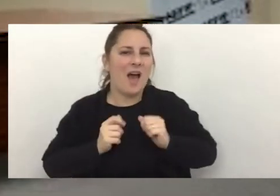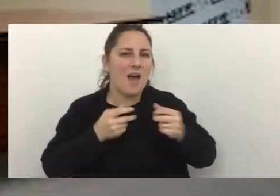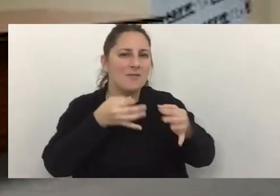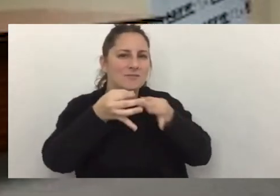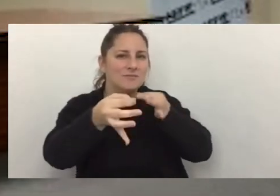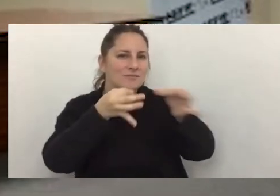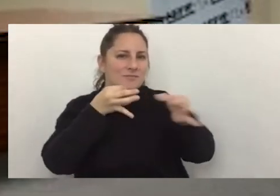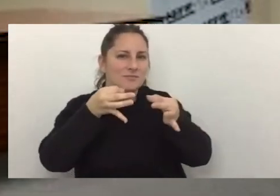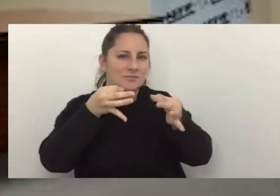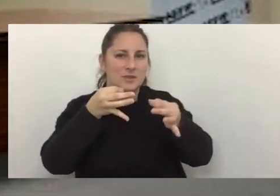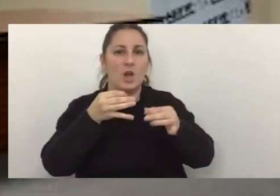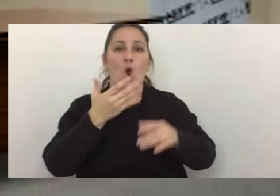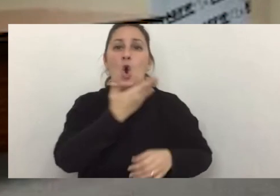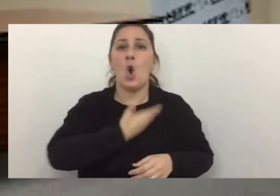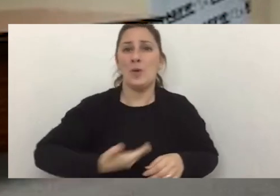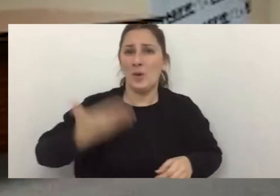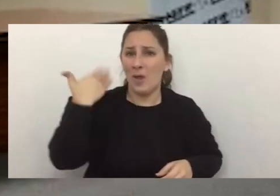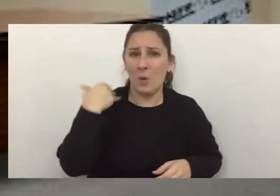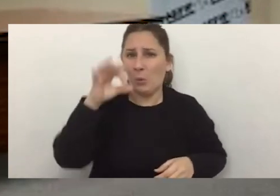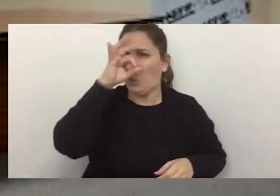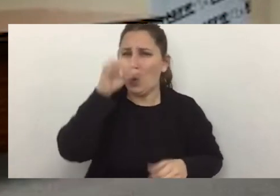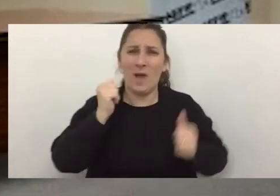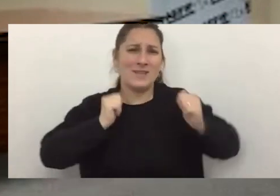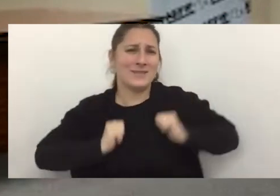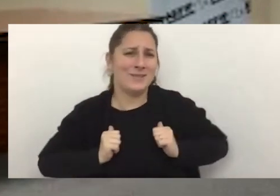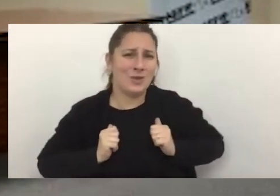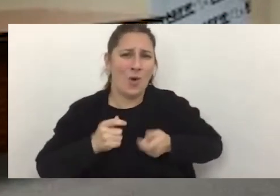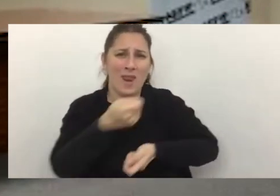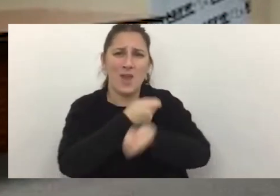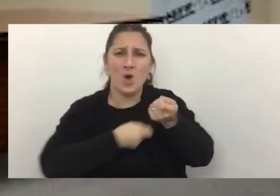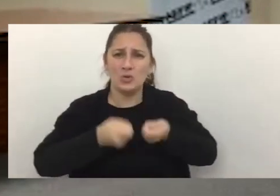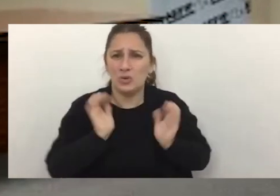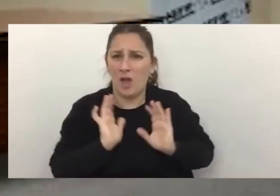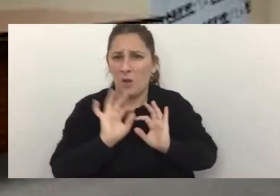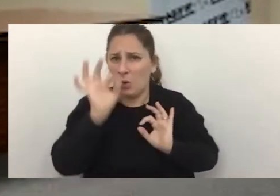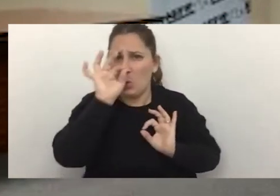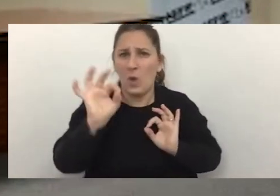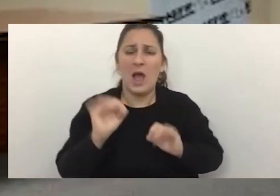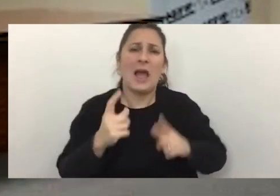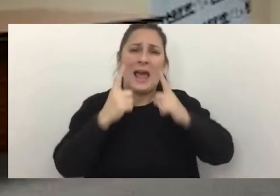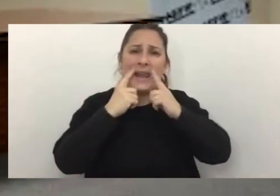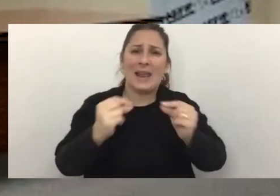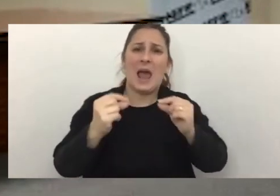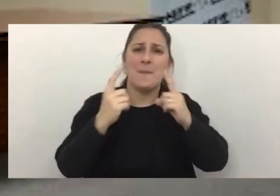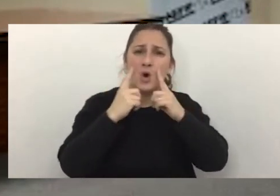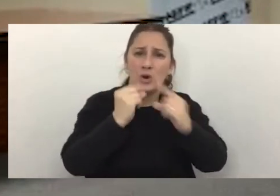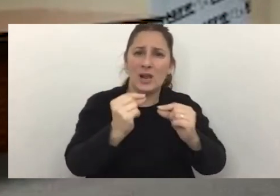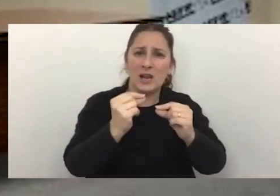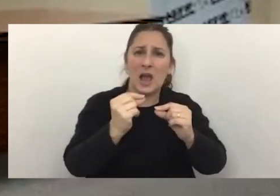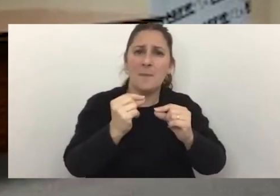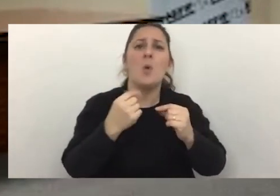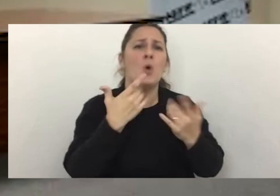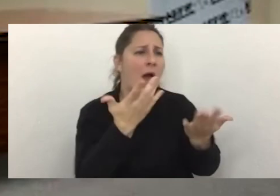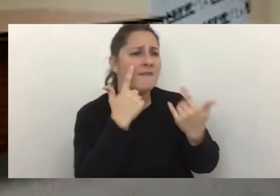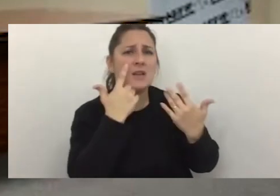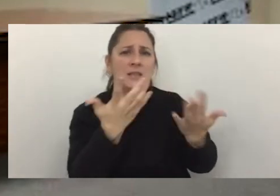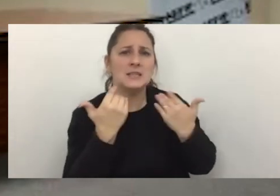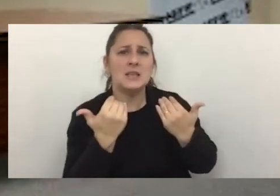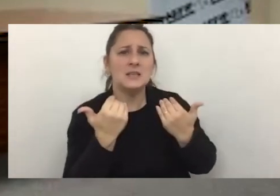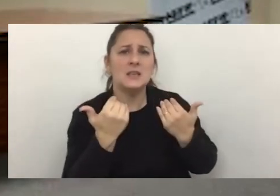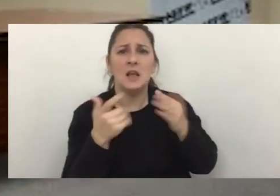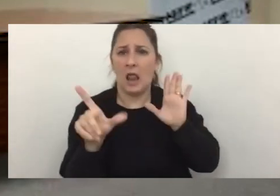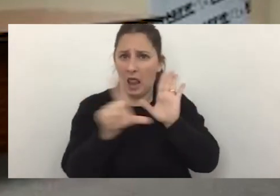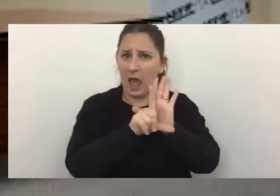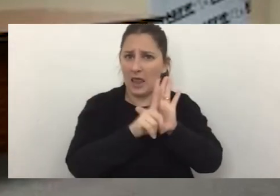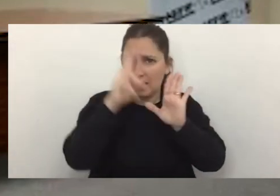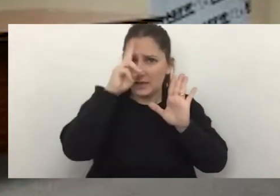gobierno anterior no se sentaba a negociar, metieron un reclamo, hacen lugar al reclamo aplicando la ley